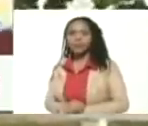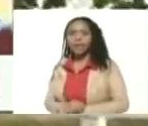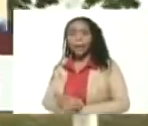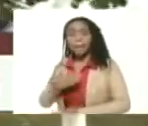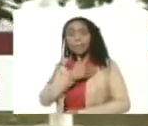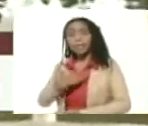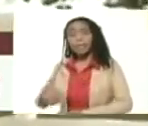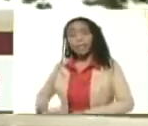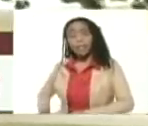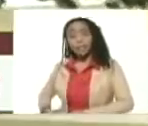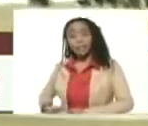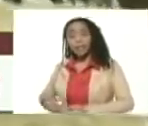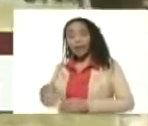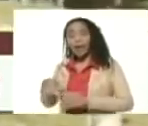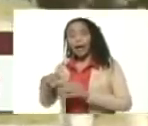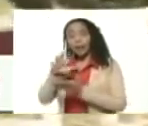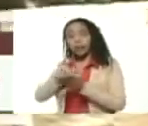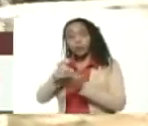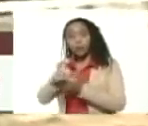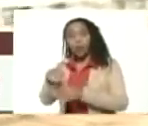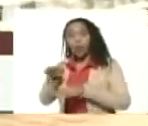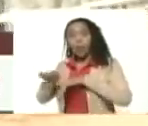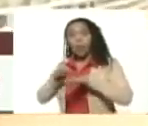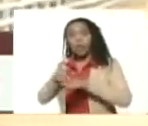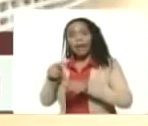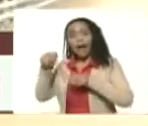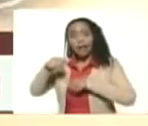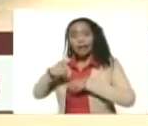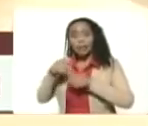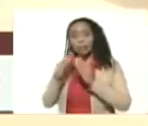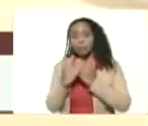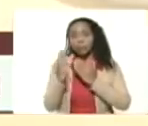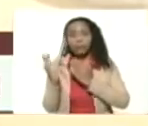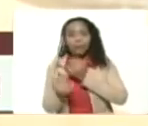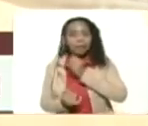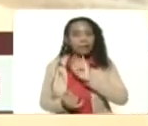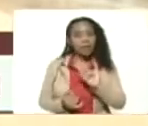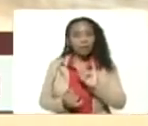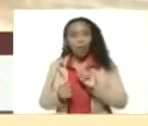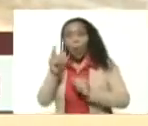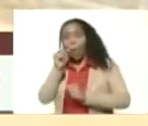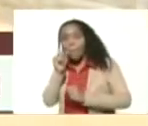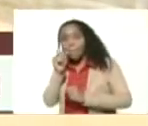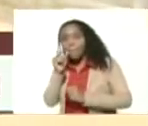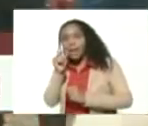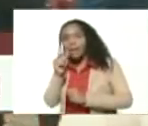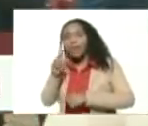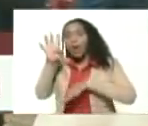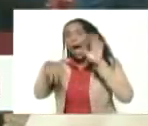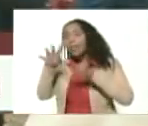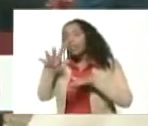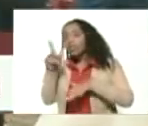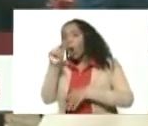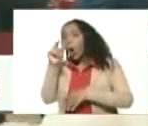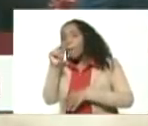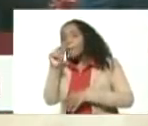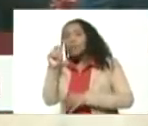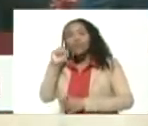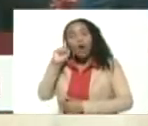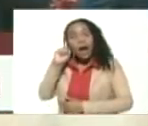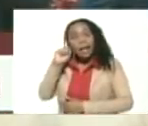presidente de la empresa Proteínas Cojedes, y aquí a mi lado izquierdo Raúl Alvarado, uno de los 14 hombres y